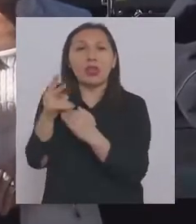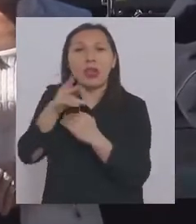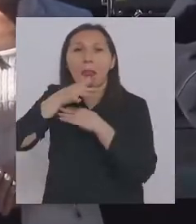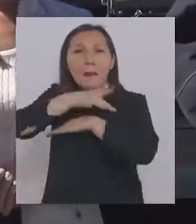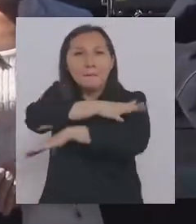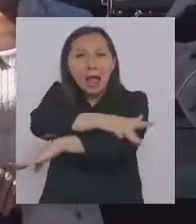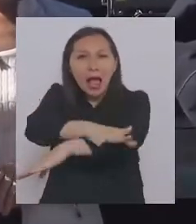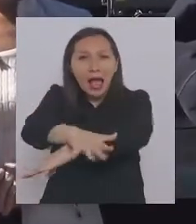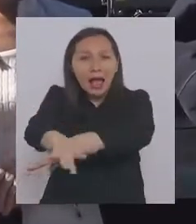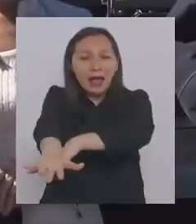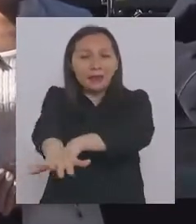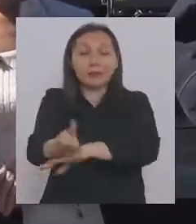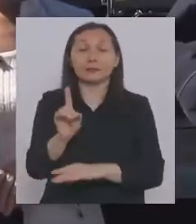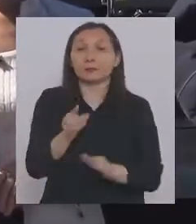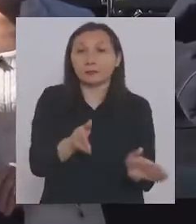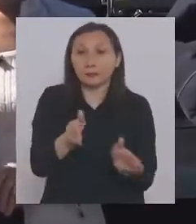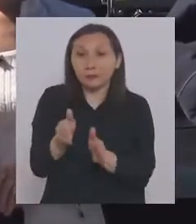Y